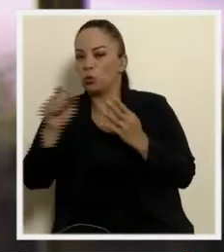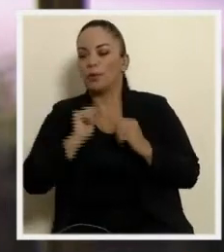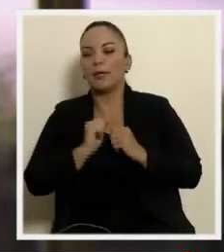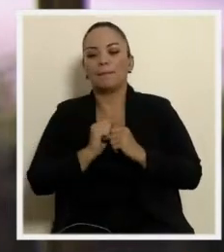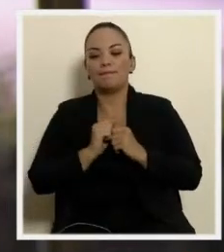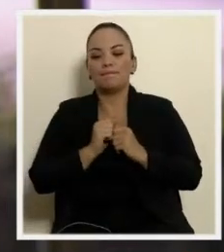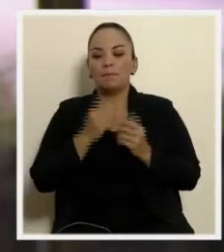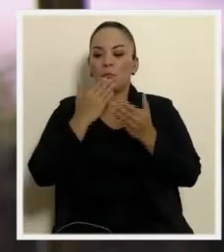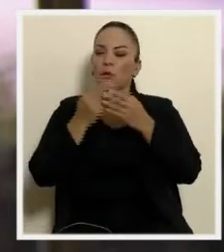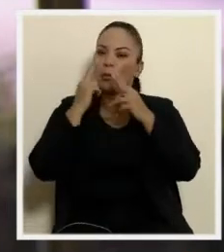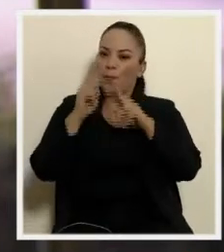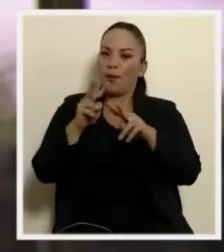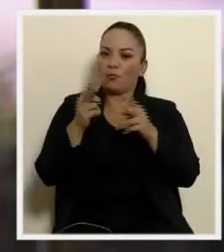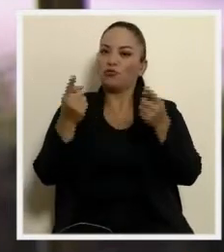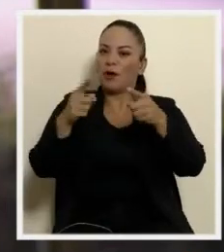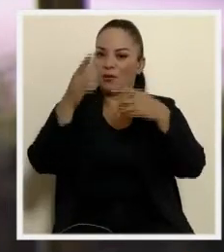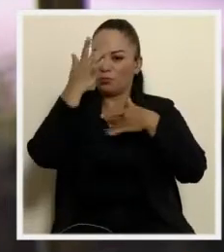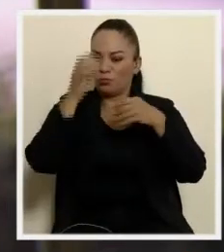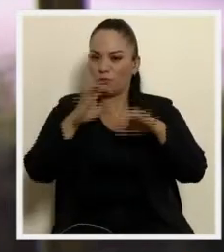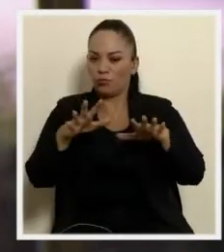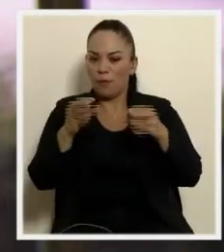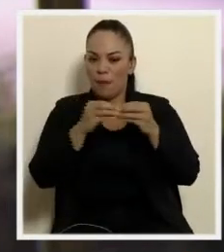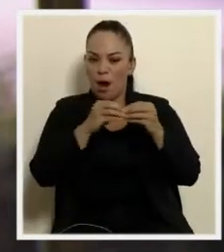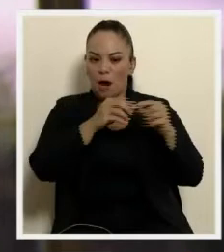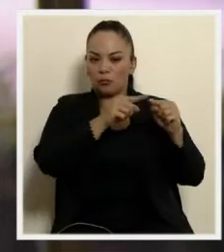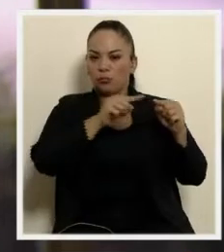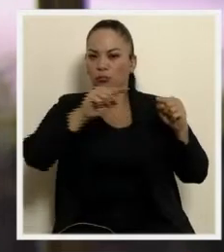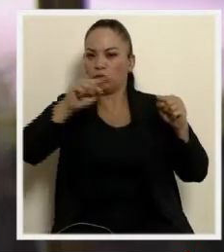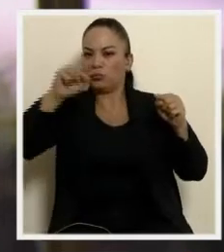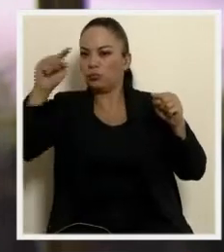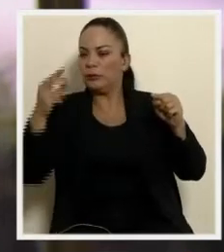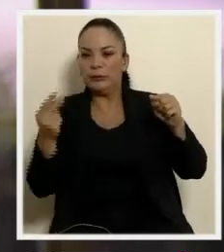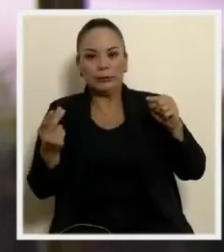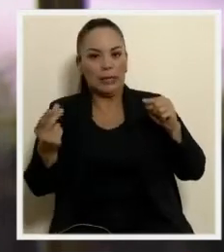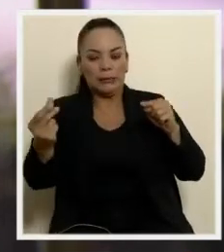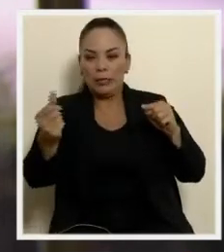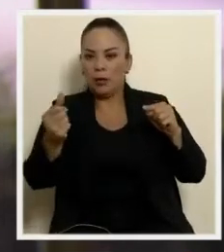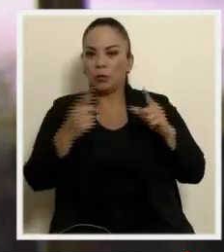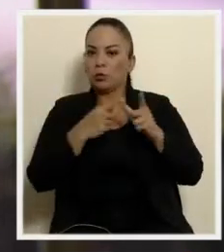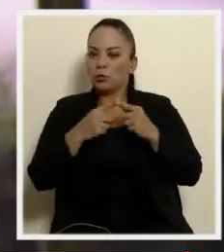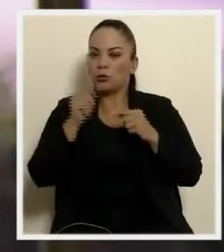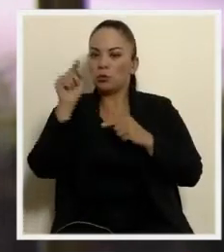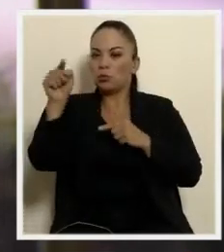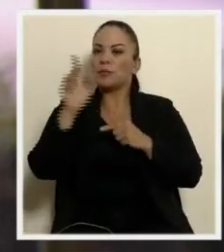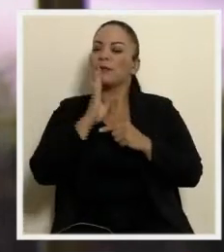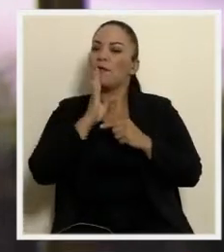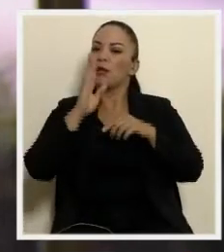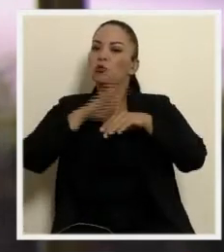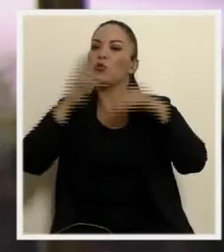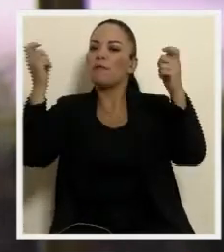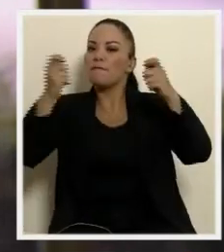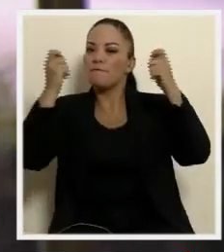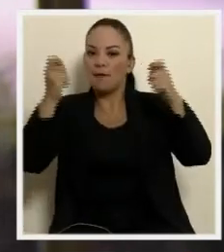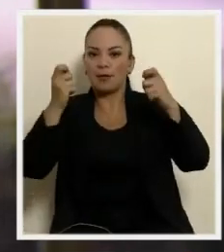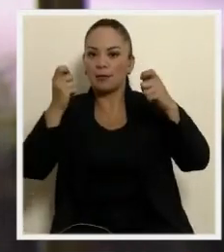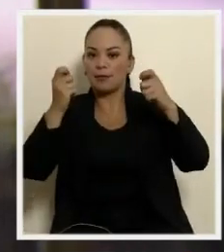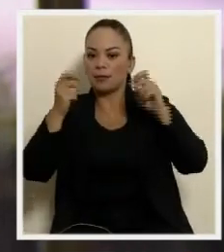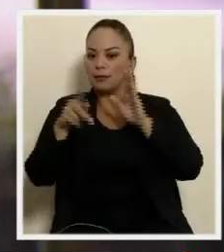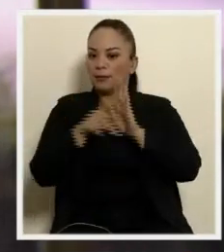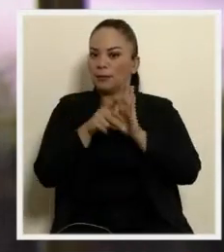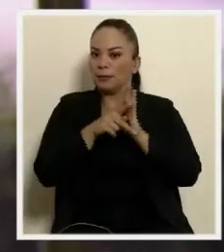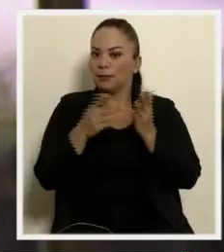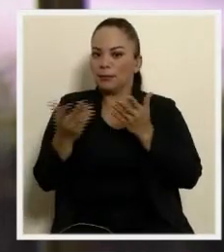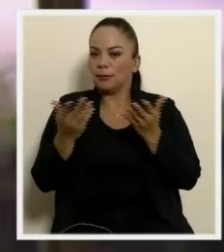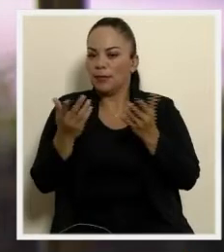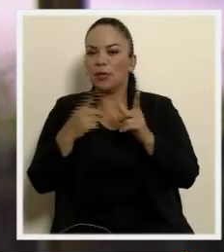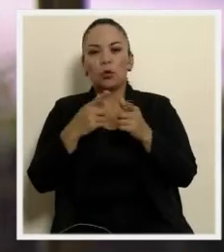crecimiento de los casos tan acelerados que se están dando, usted se refería a las fiestas ilegales. ¿Cuál es la